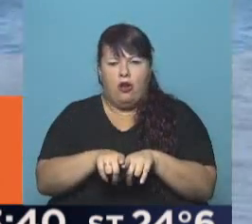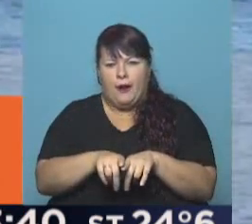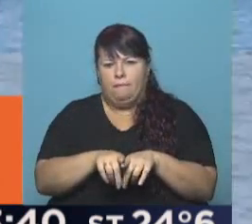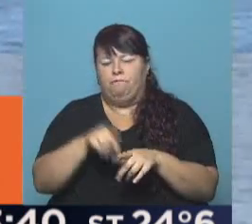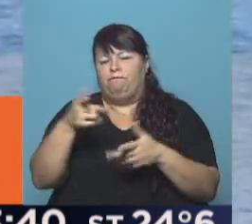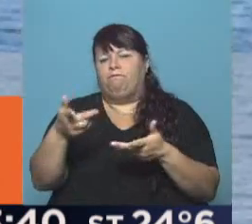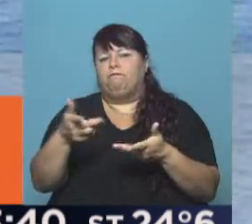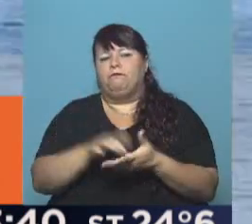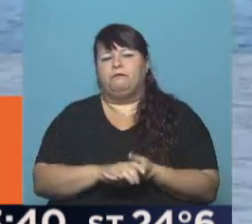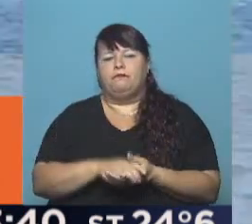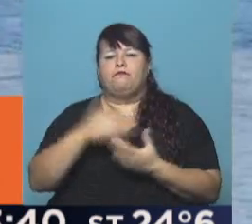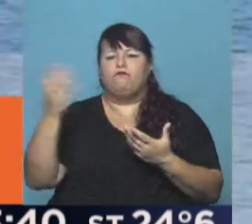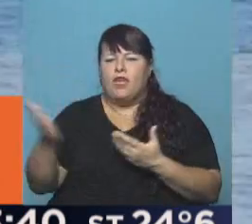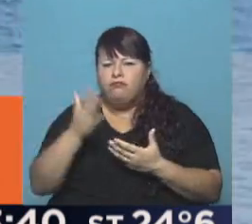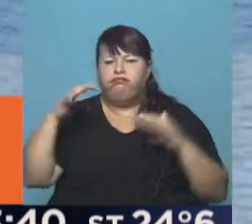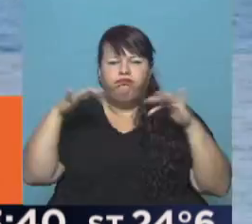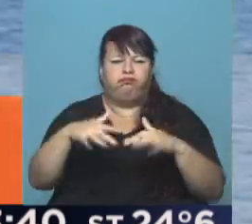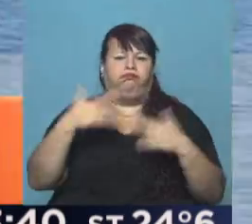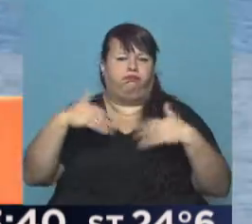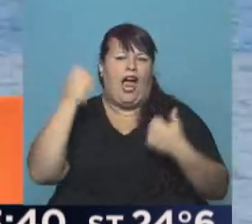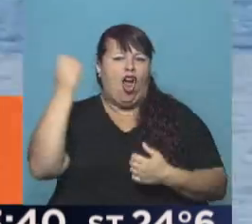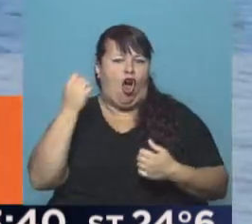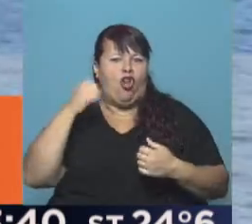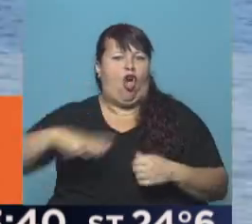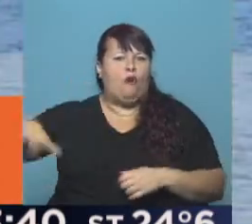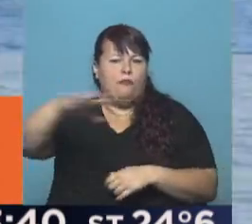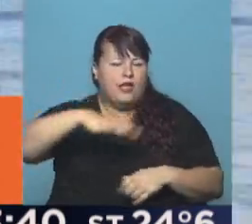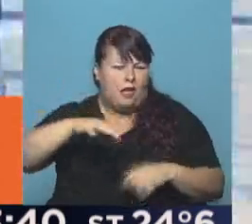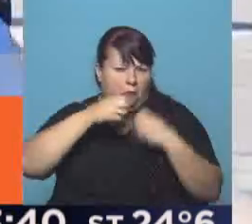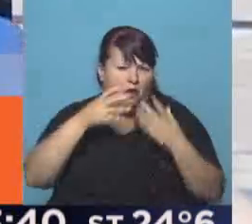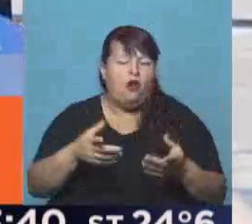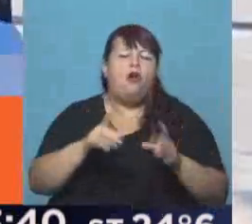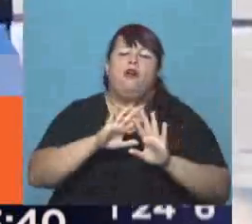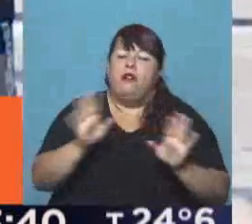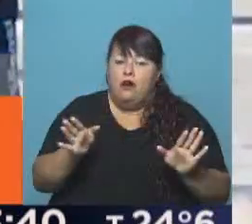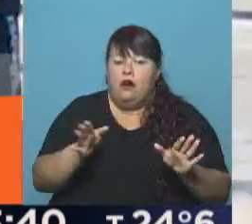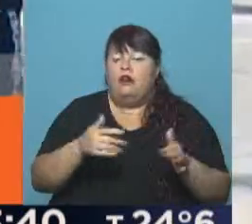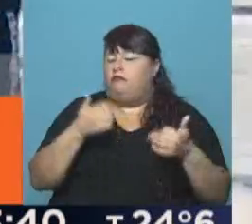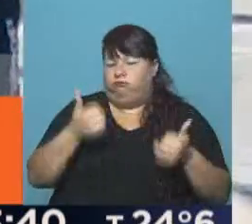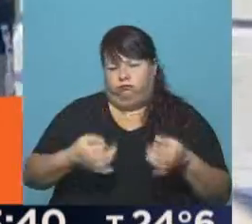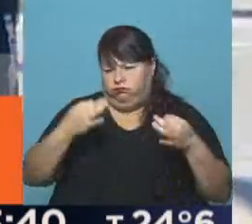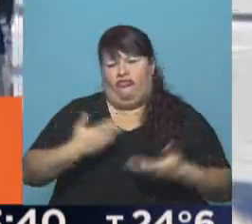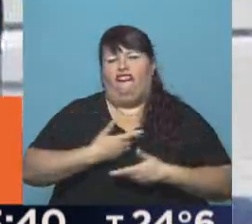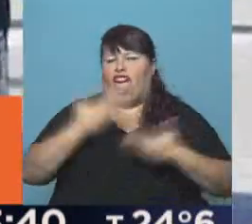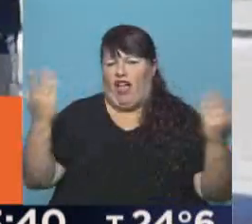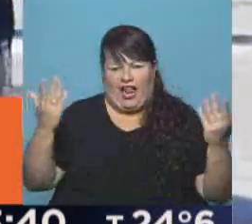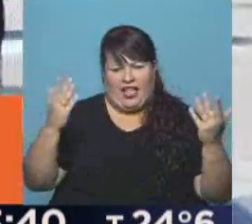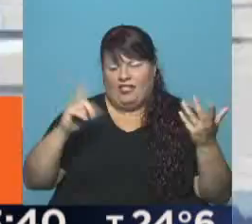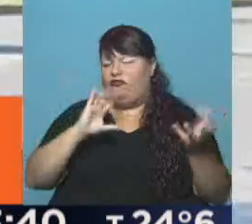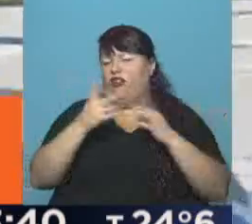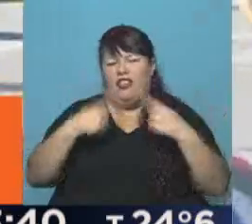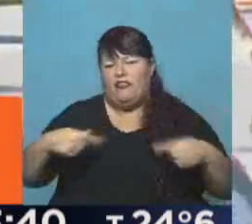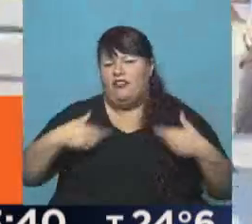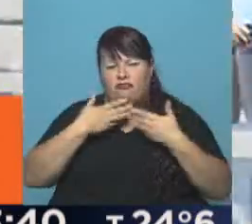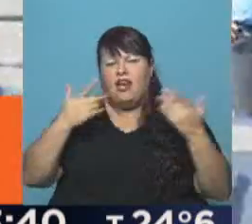con la productividad con lo que impacta en la economía de la región así que absolutamente feliz desde todo punto de